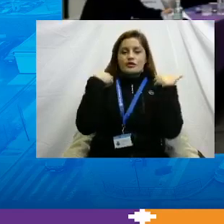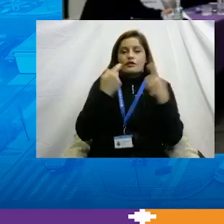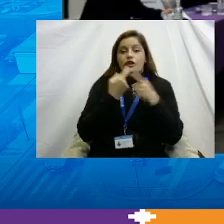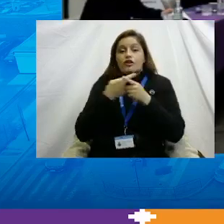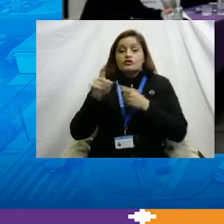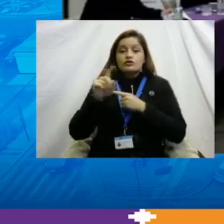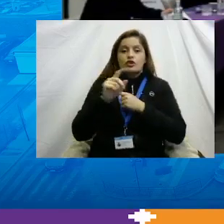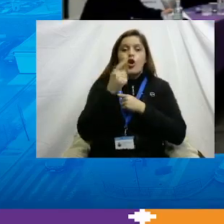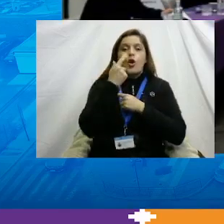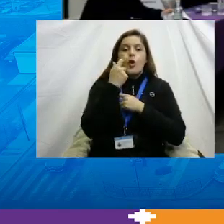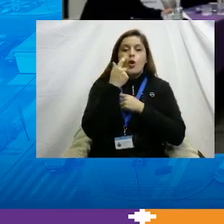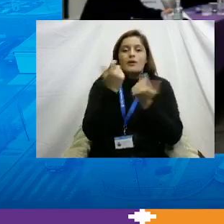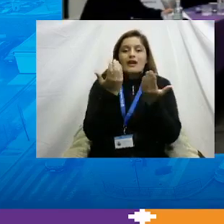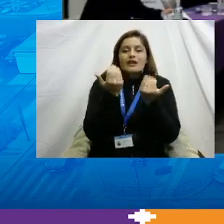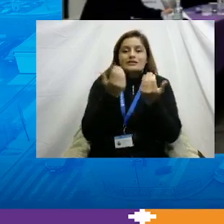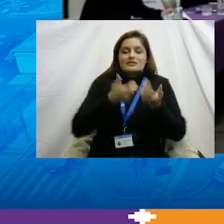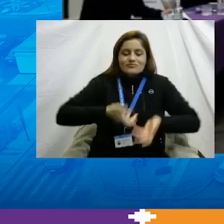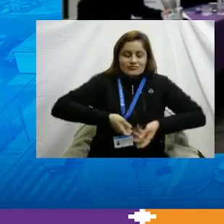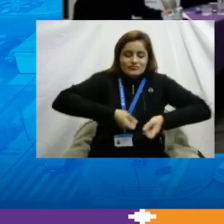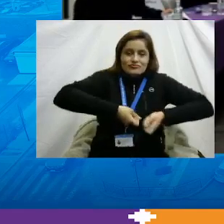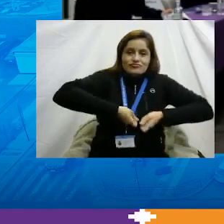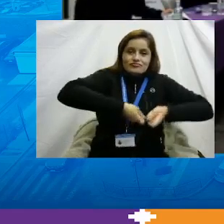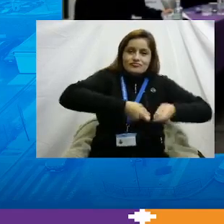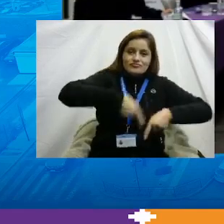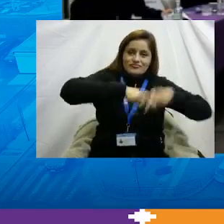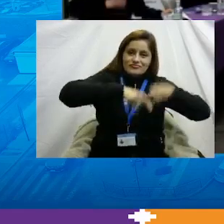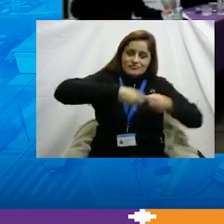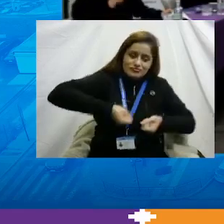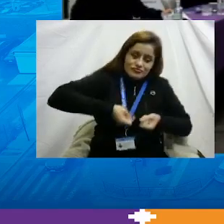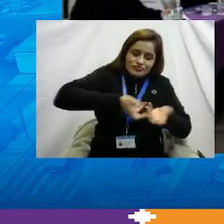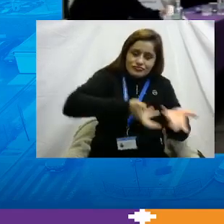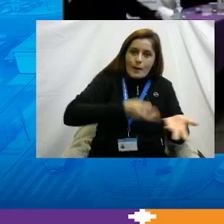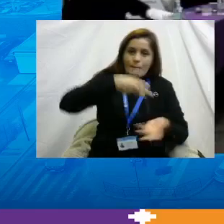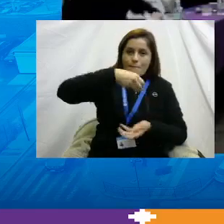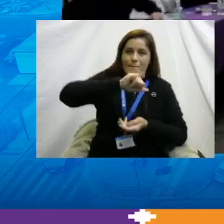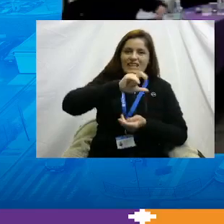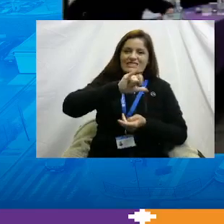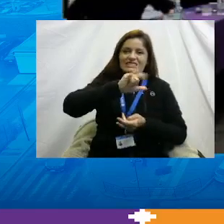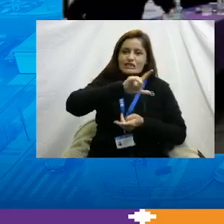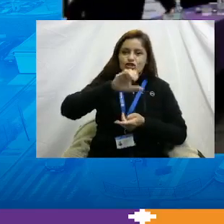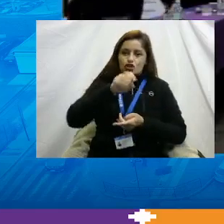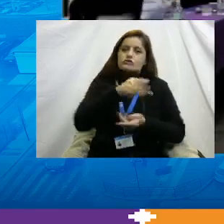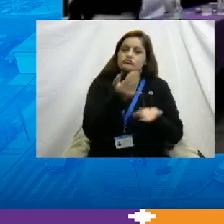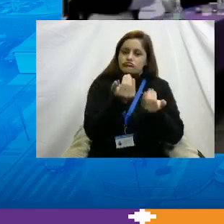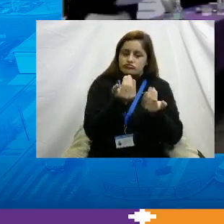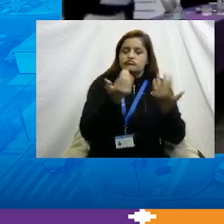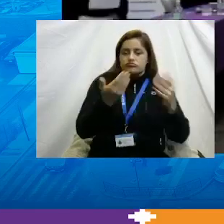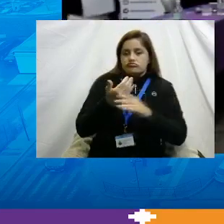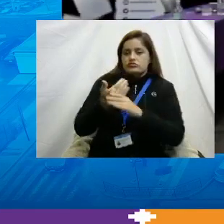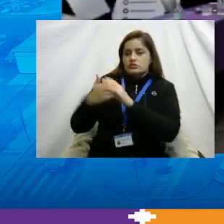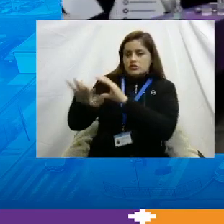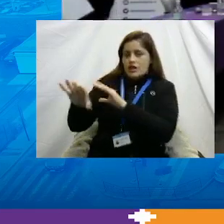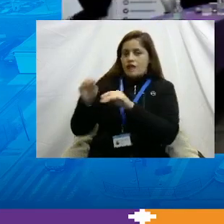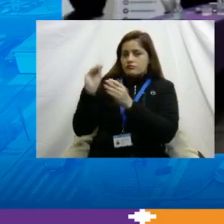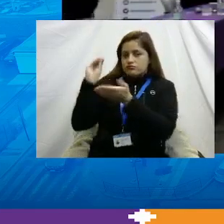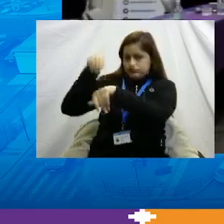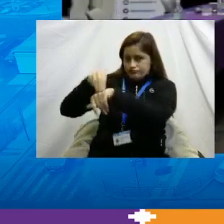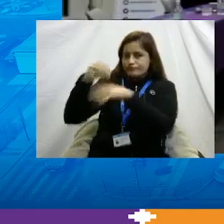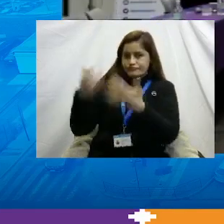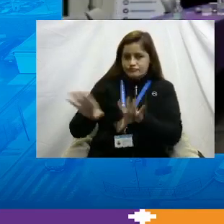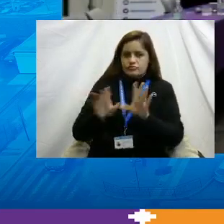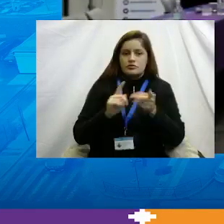Juan Machel, solicita maicillo, DGA. 2.13, carta del vecino Manuel Pizarro, solicita ayuda para hacer desalojo,